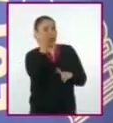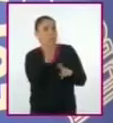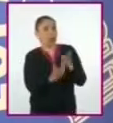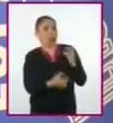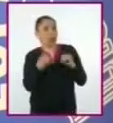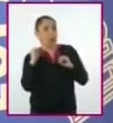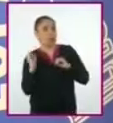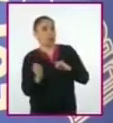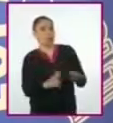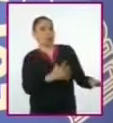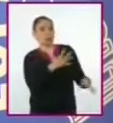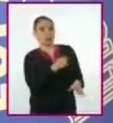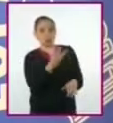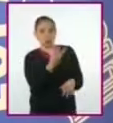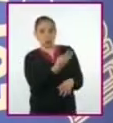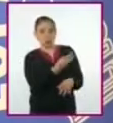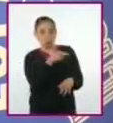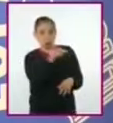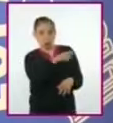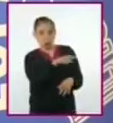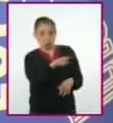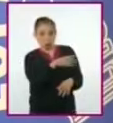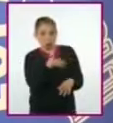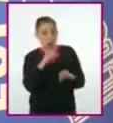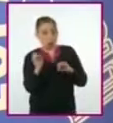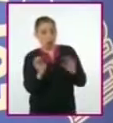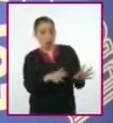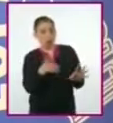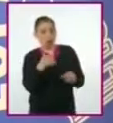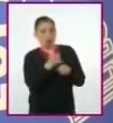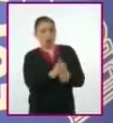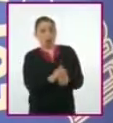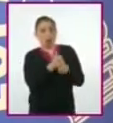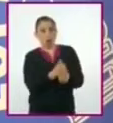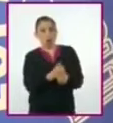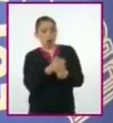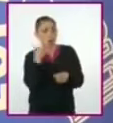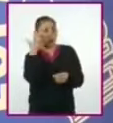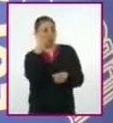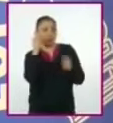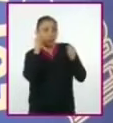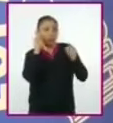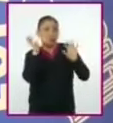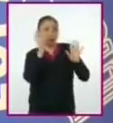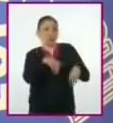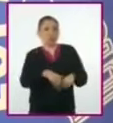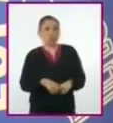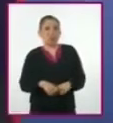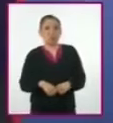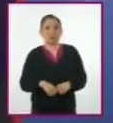dejar a ella y a sus hijos víctimas de su destino.